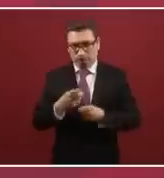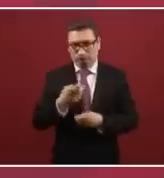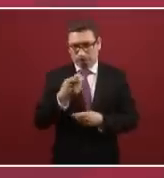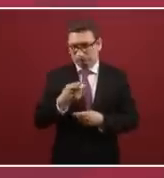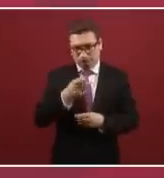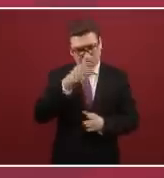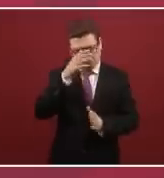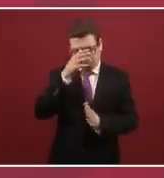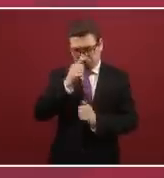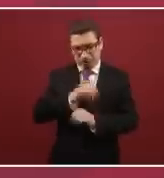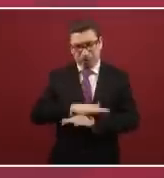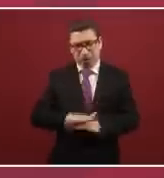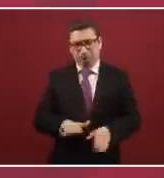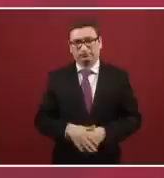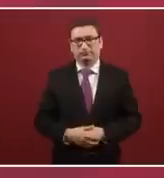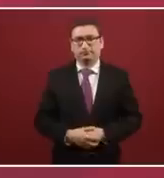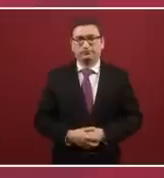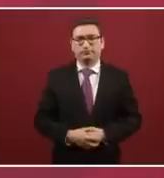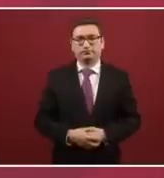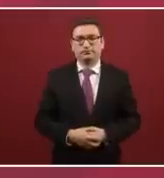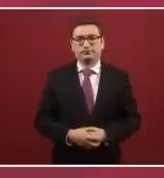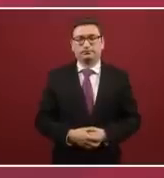acordó para